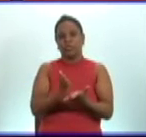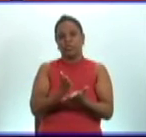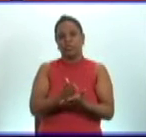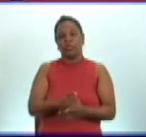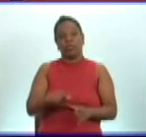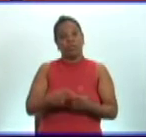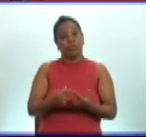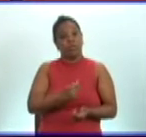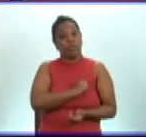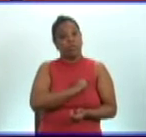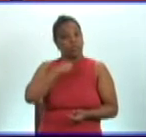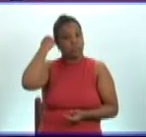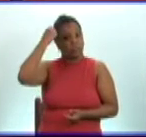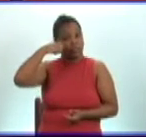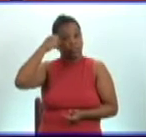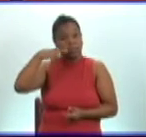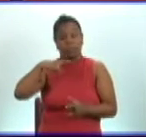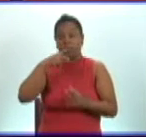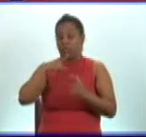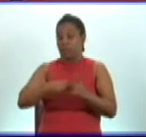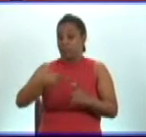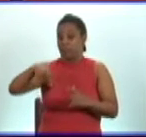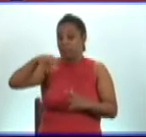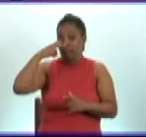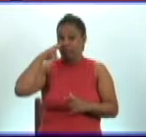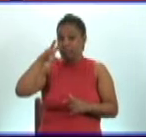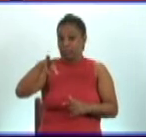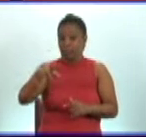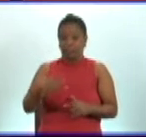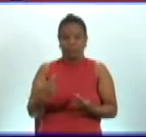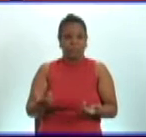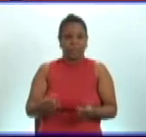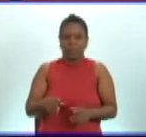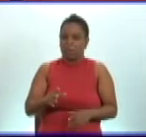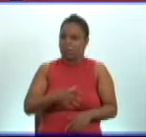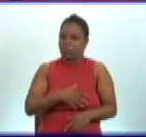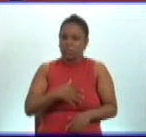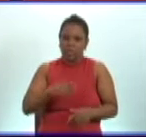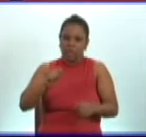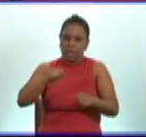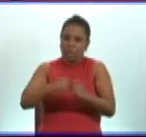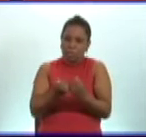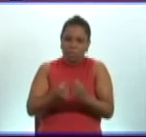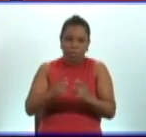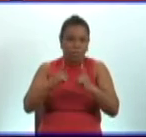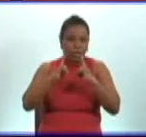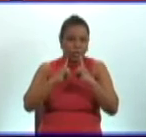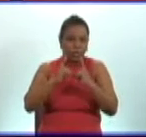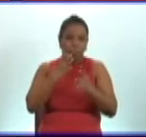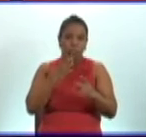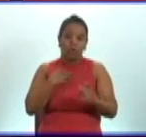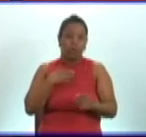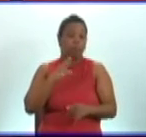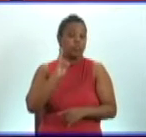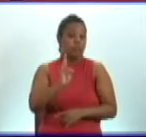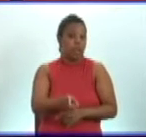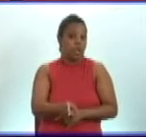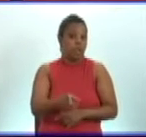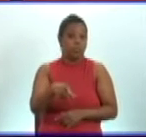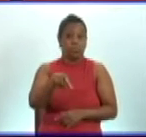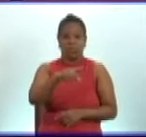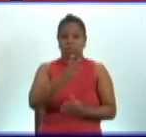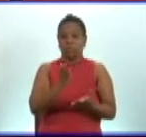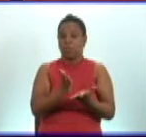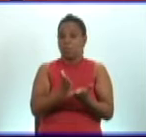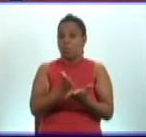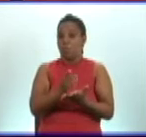imagen para que pudieran percibir ustedes de que realmente no hubo tal profanación como se le acusa. En el siguiente fragmento de la